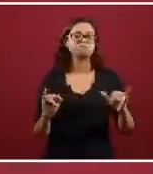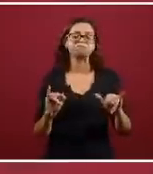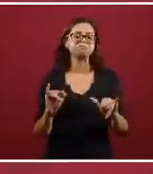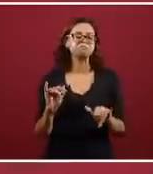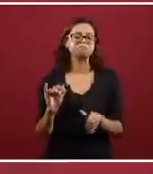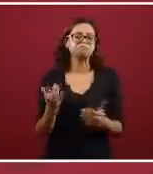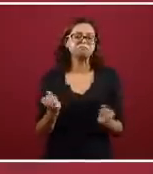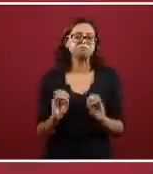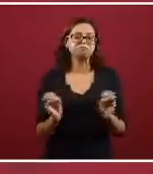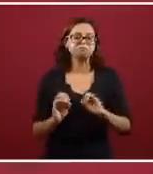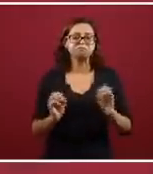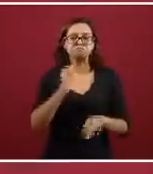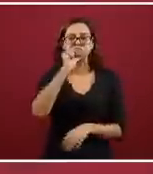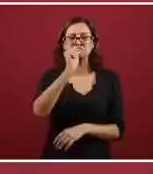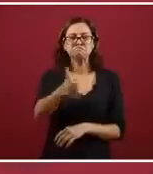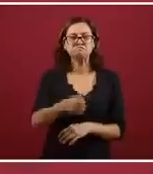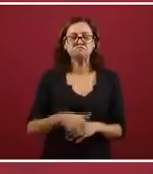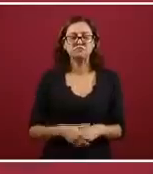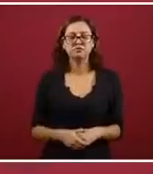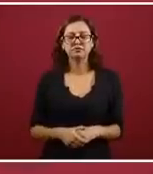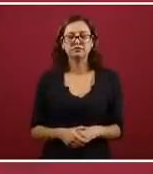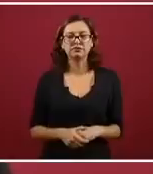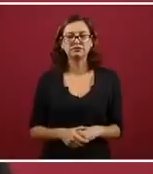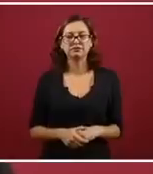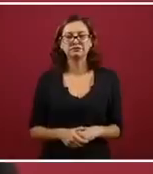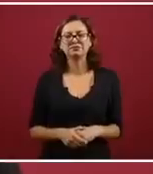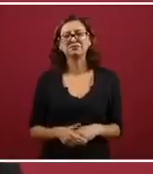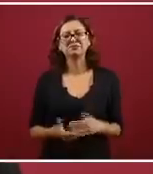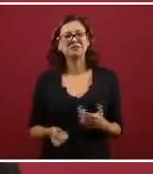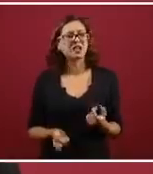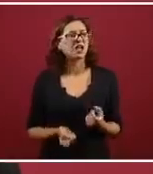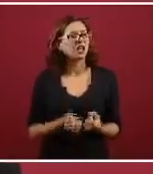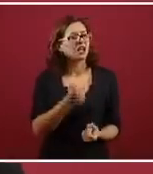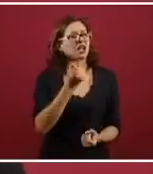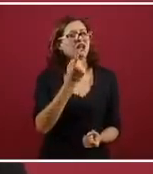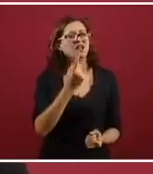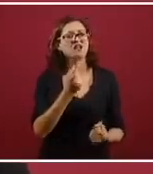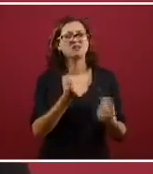extraer gas. Y dieron algunos contratos,